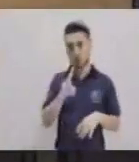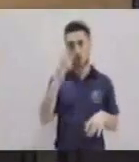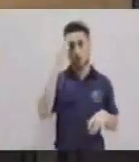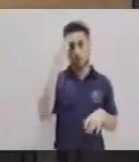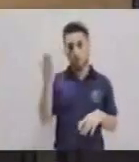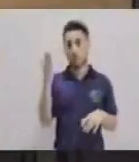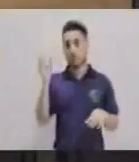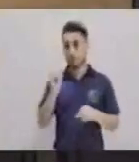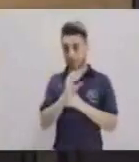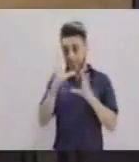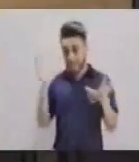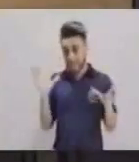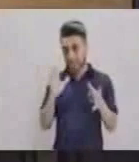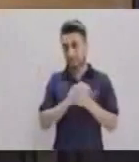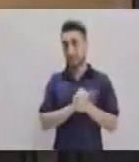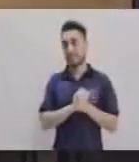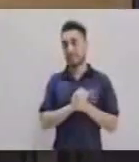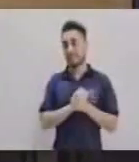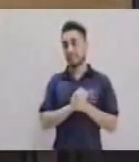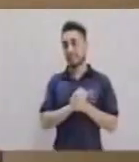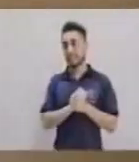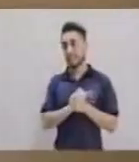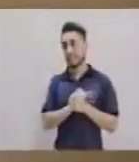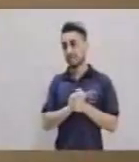saludos. ¿Cuáles fueron esos?